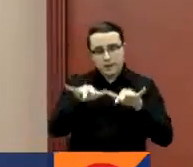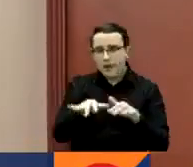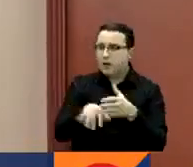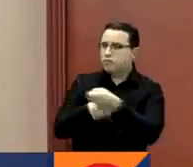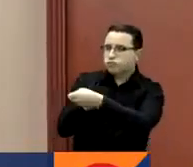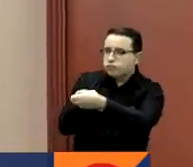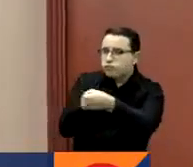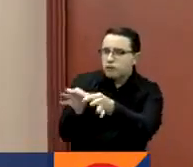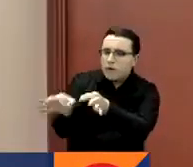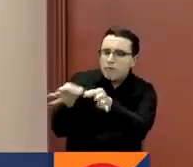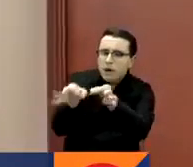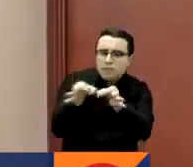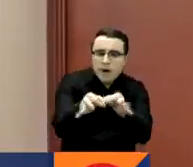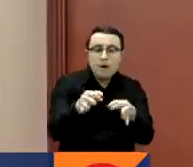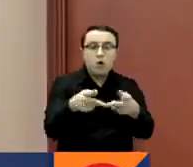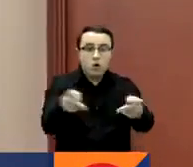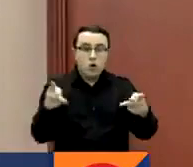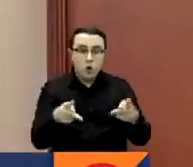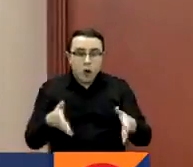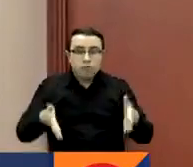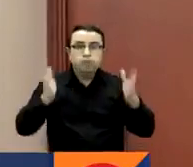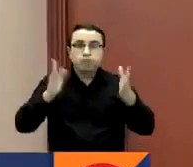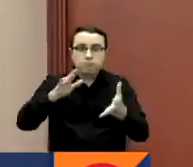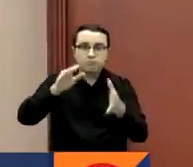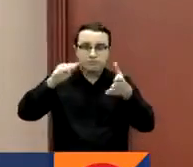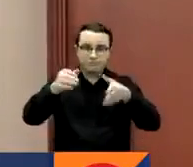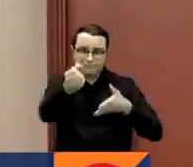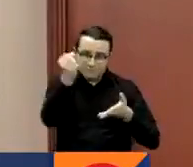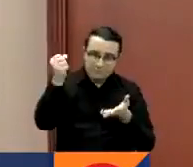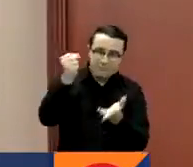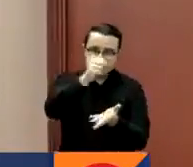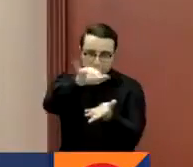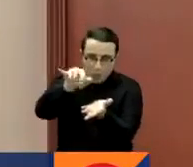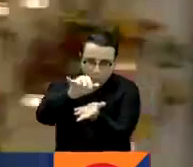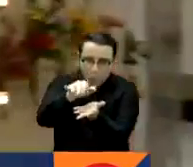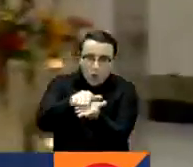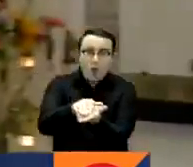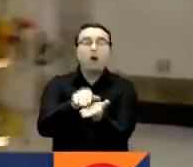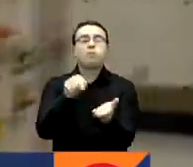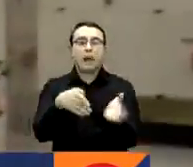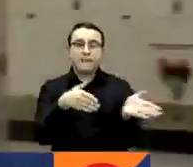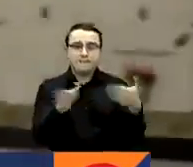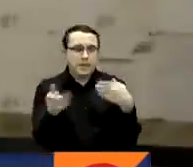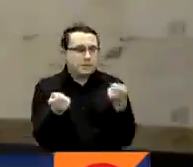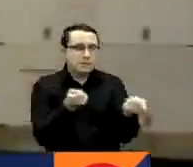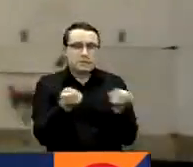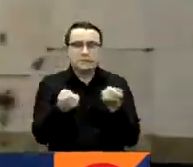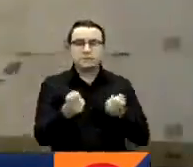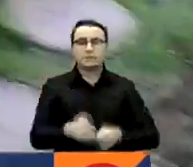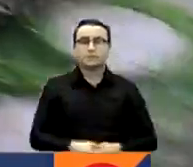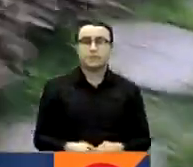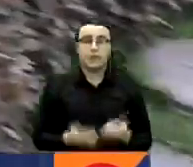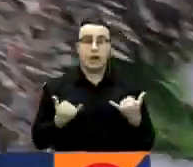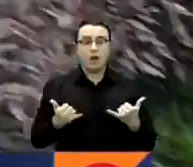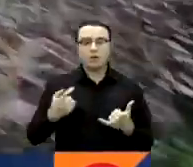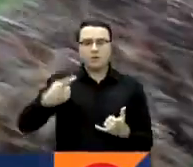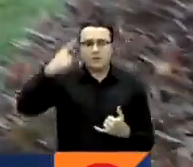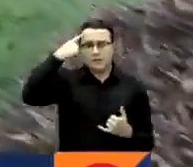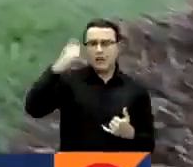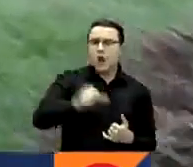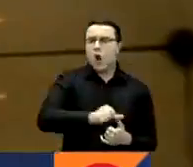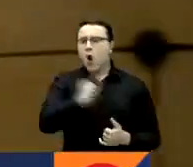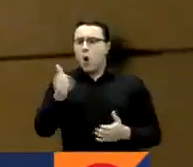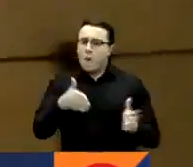Secretaría de Salud Municipal y a los parques cementerios para que contemplen planes de contingencia. Desde ya se comienza a pensar en diferentes planes